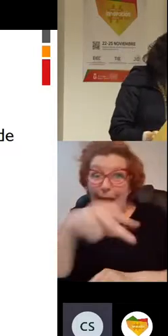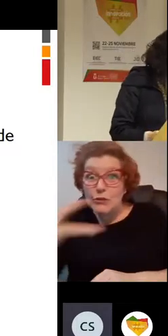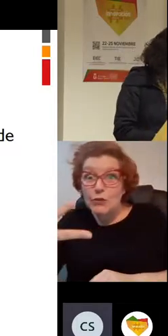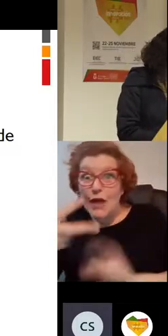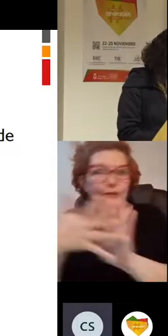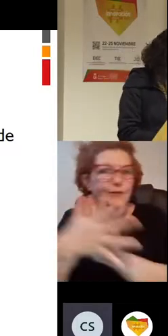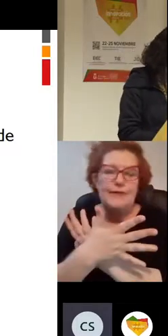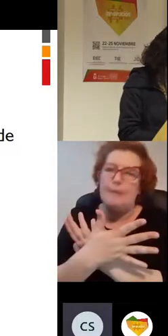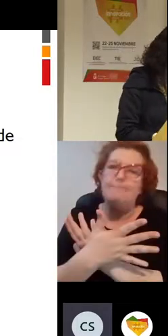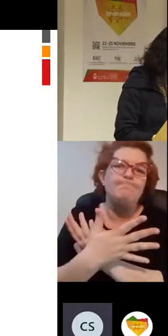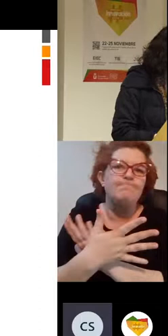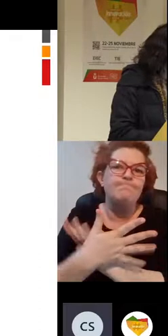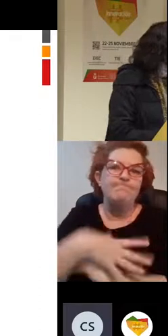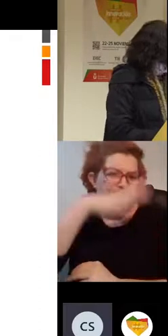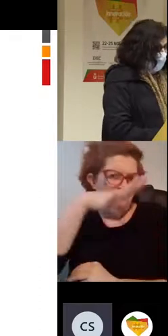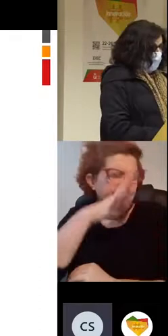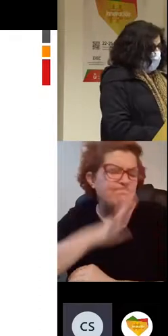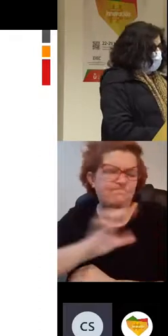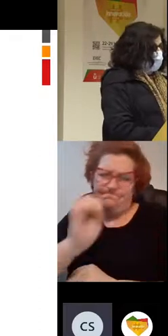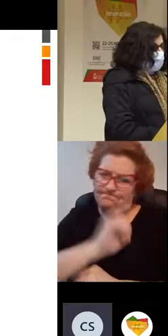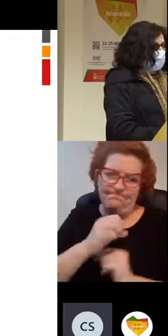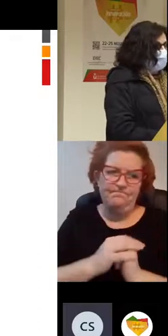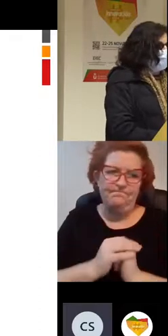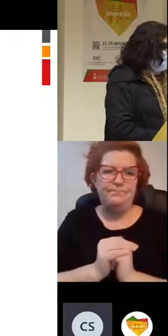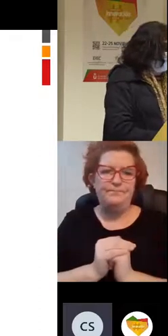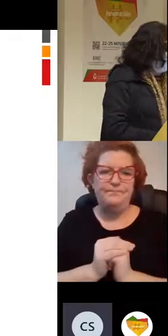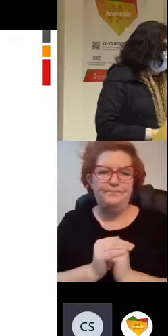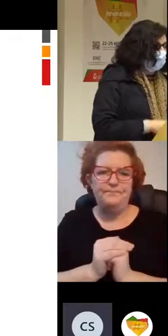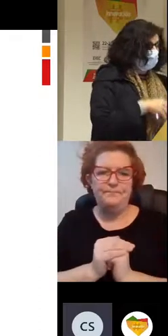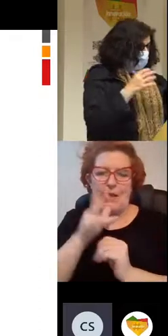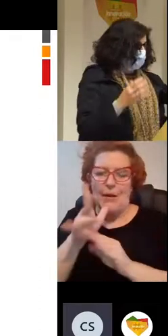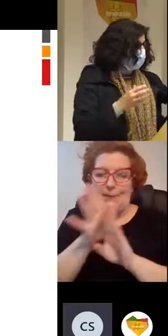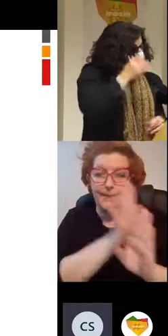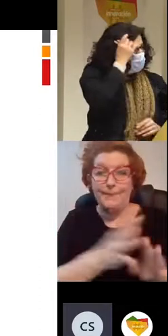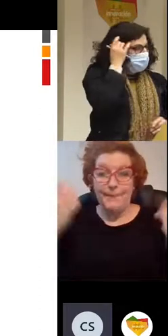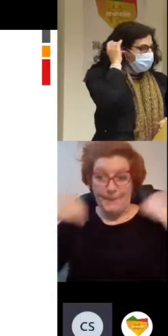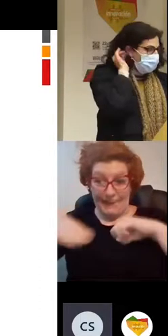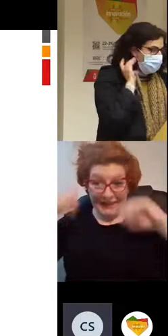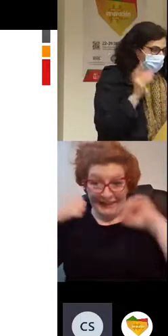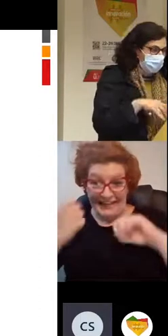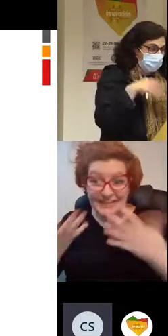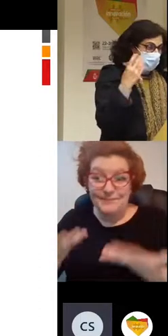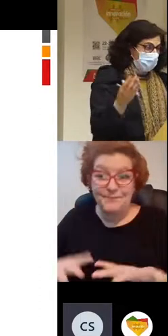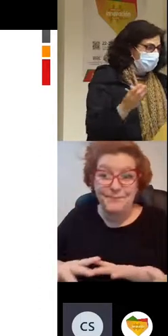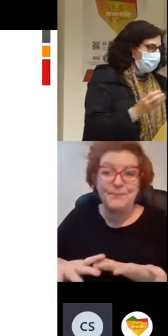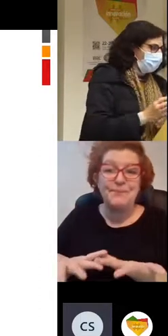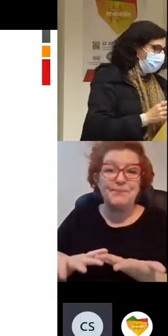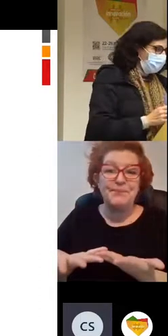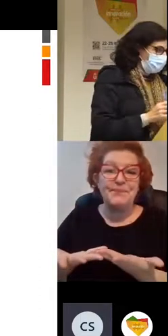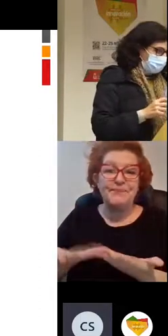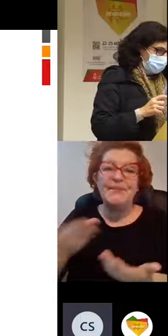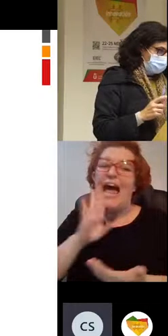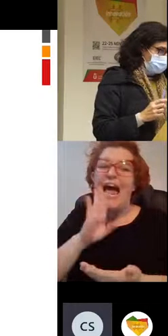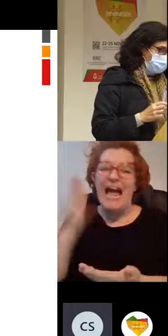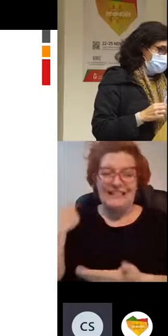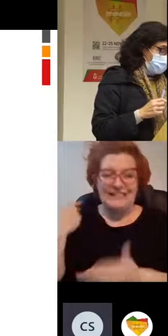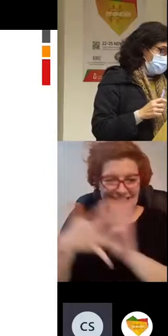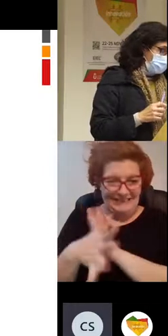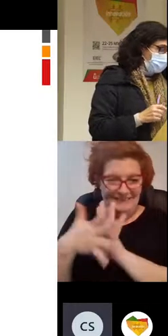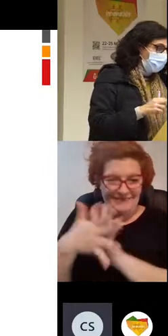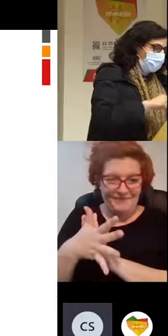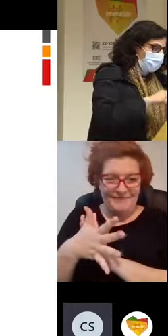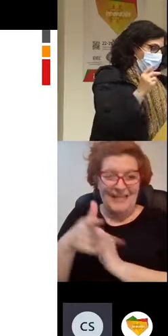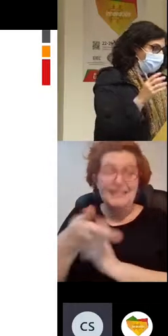obteniendo son magníficos. Las prácticas, como he anticipado,